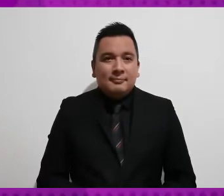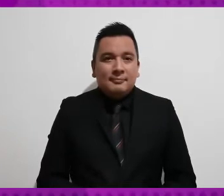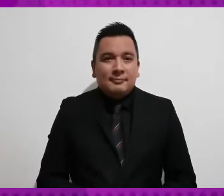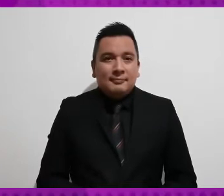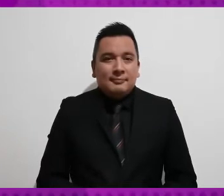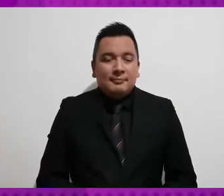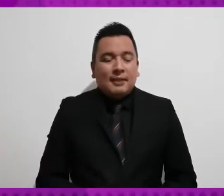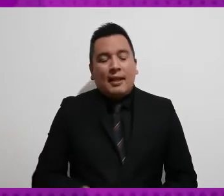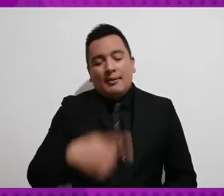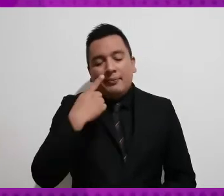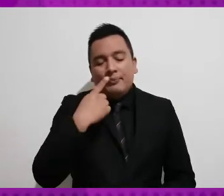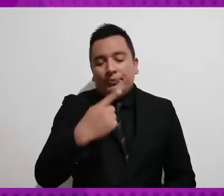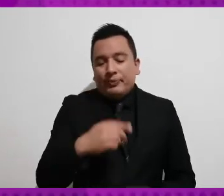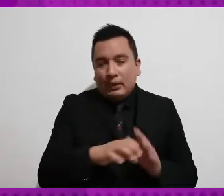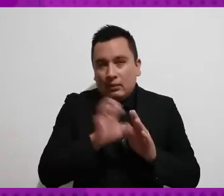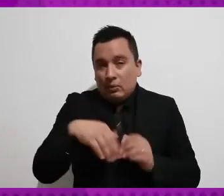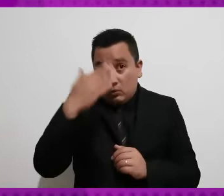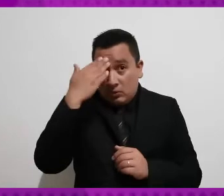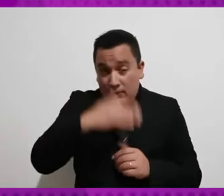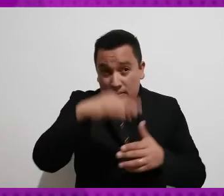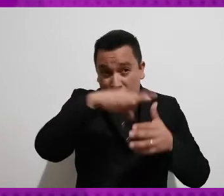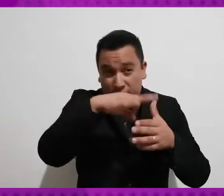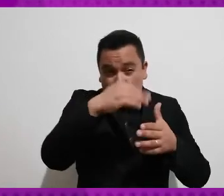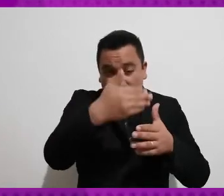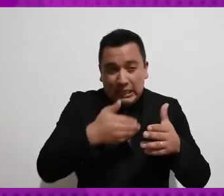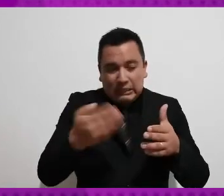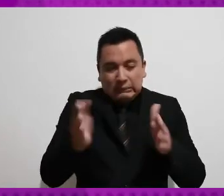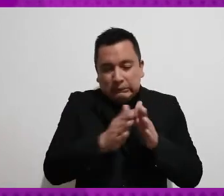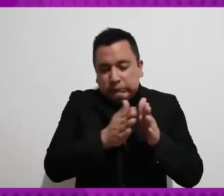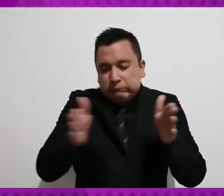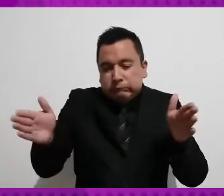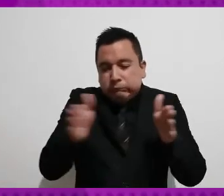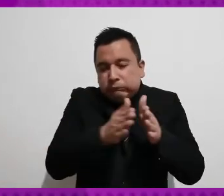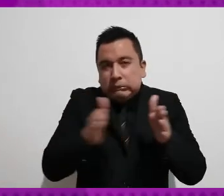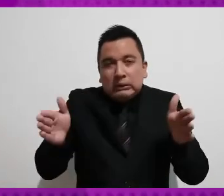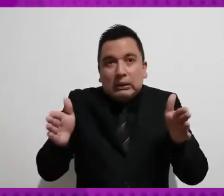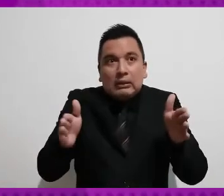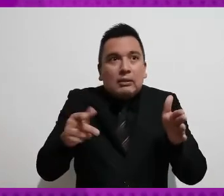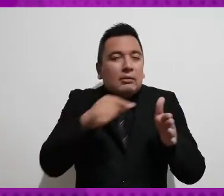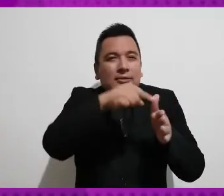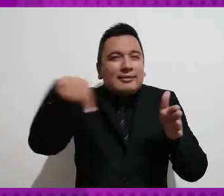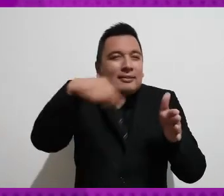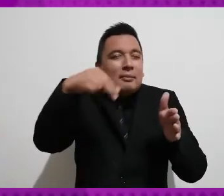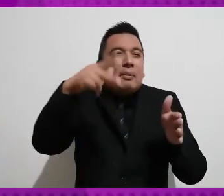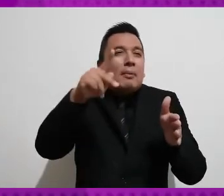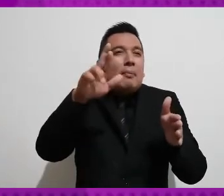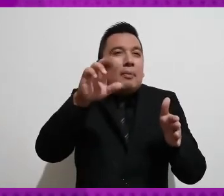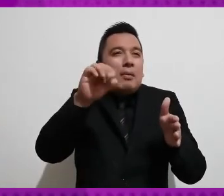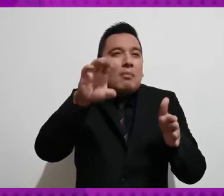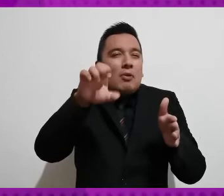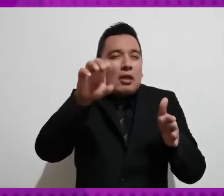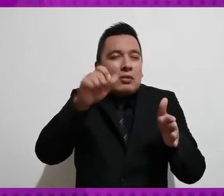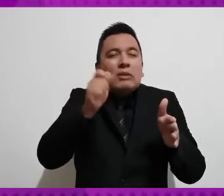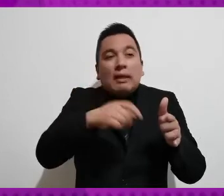incluso antes, durante la jornada electoral. Para encuadrar un poquito, ¿qué hacemos? Obviamente